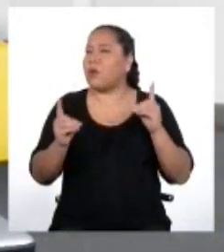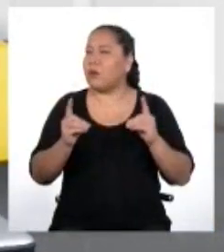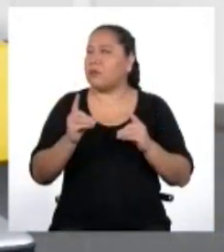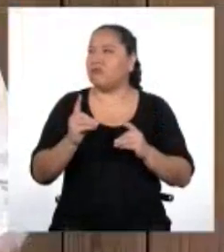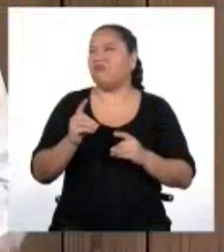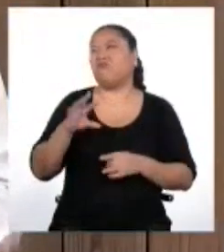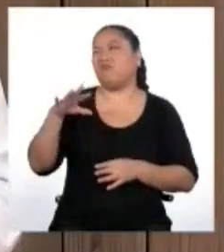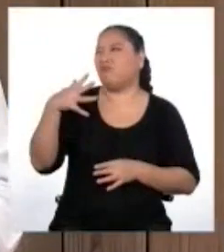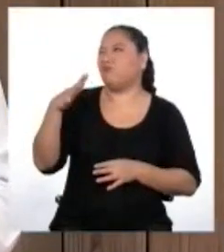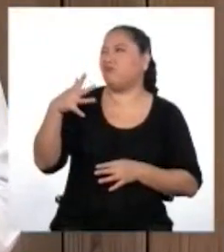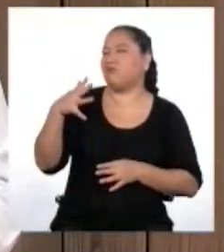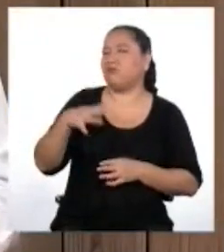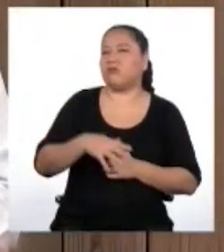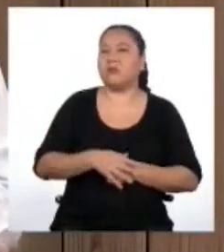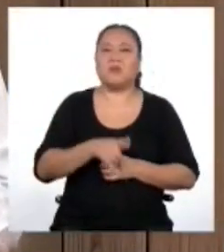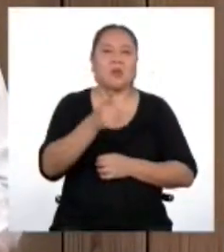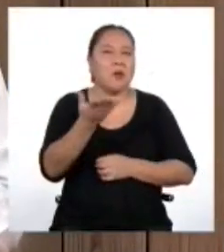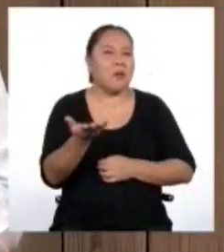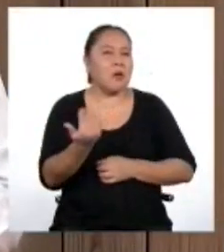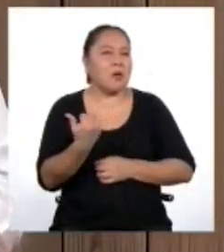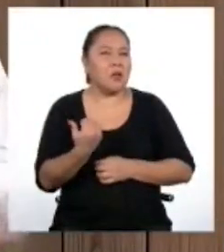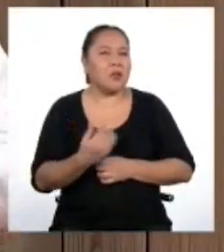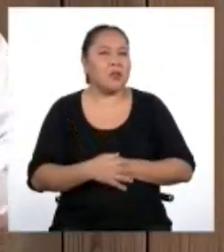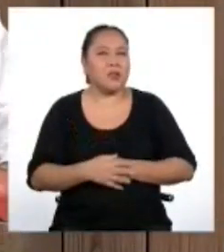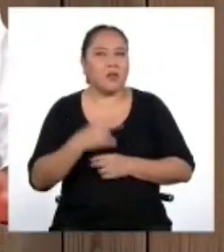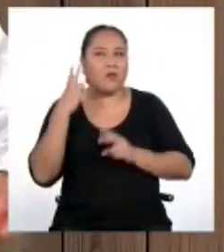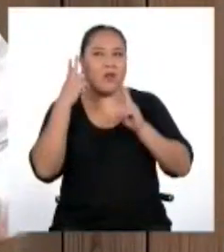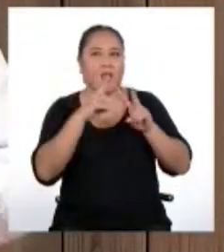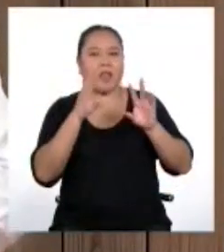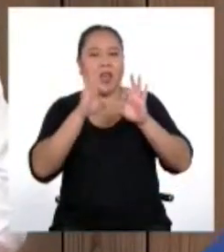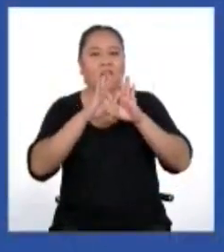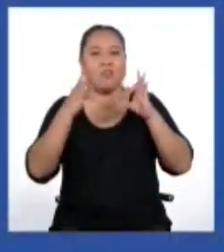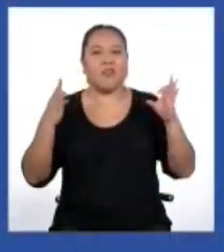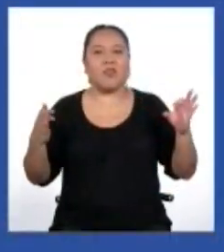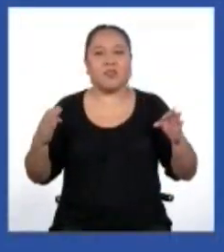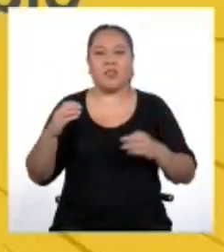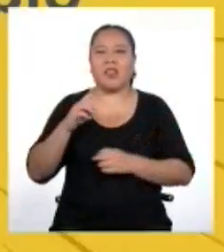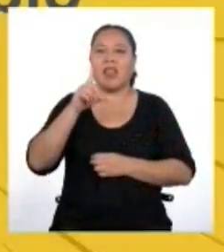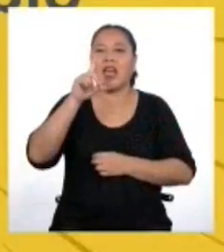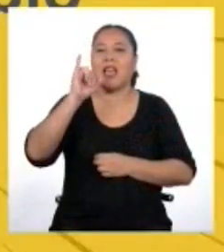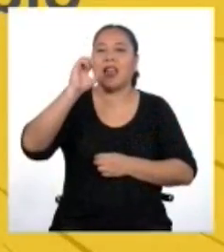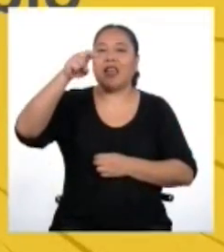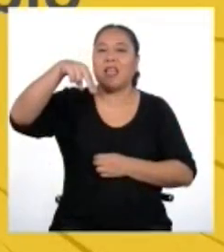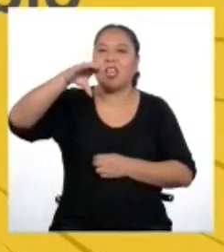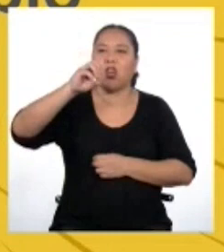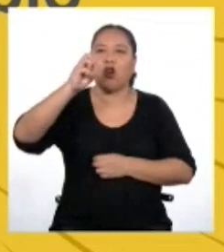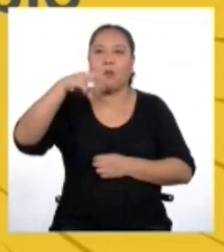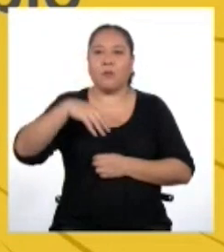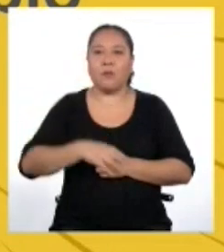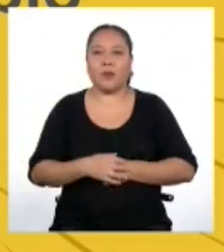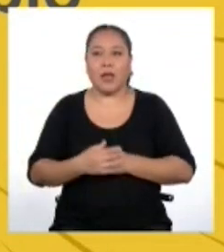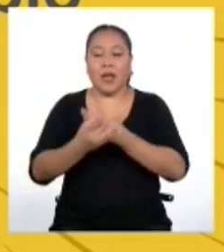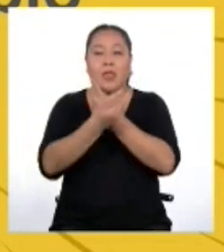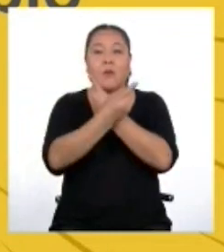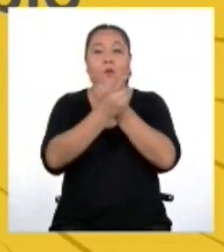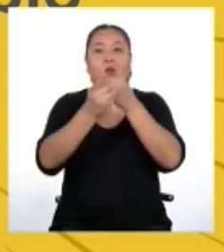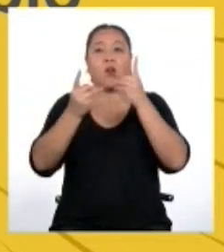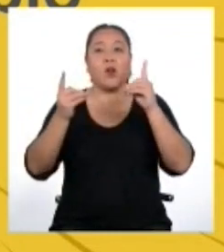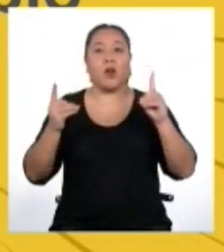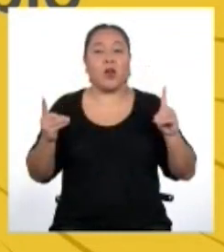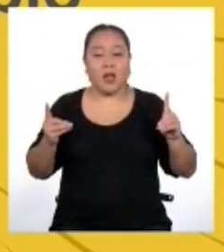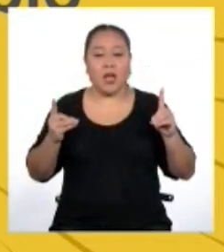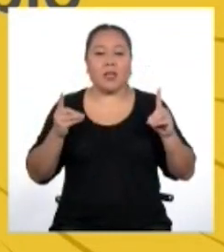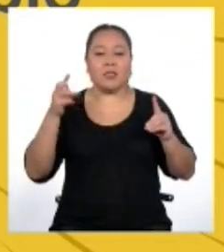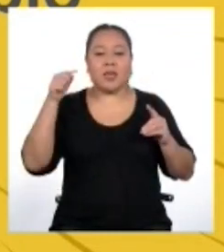o menos. A ver, mira esta famosa frase de Abraham Lincoln. La democracia es el gobierno